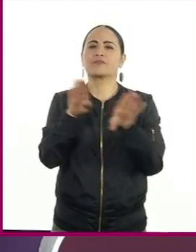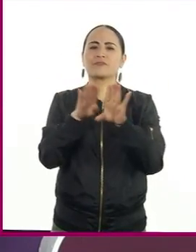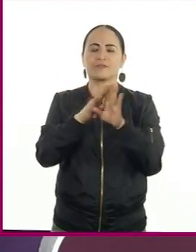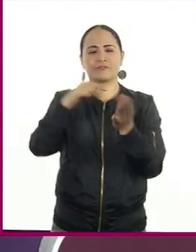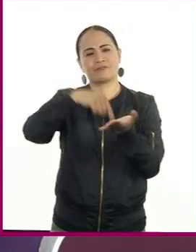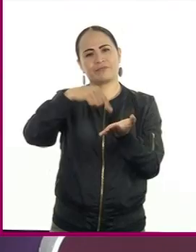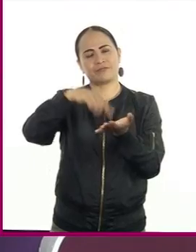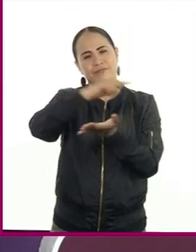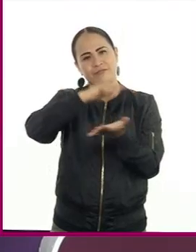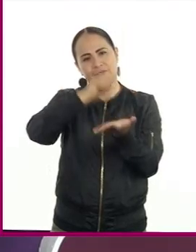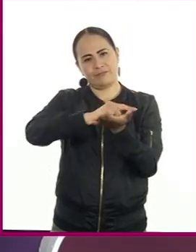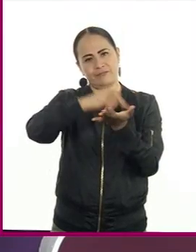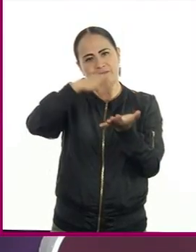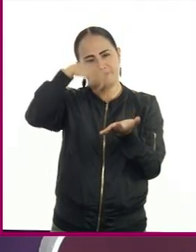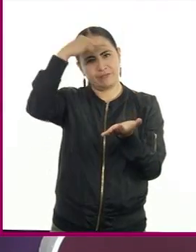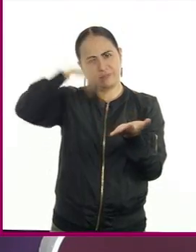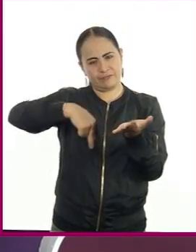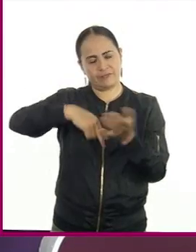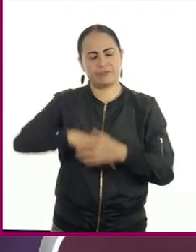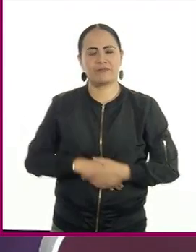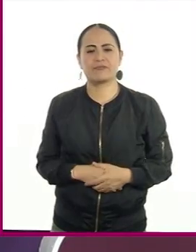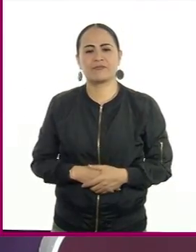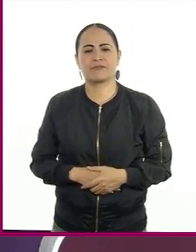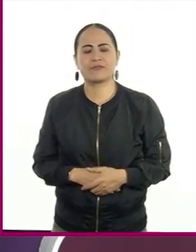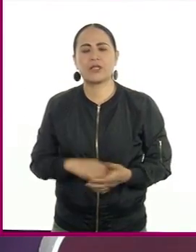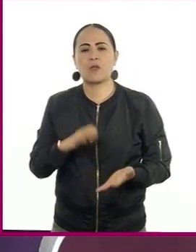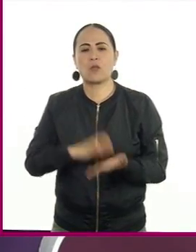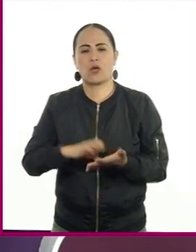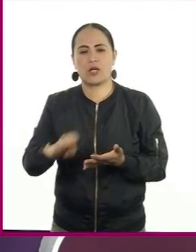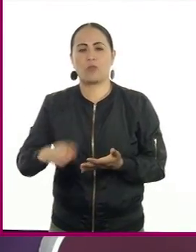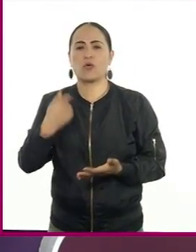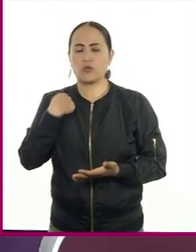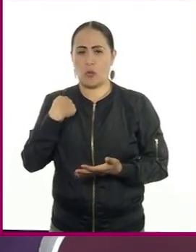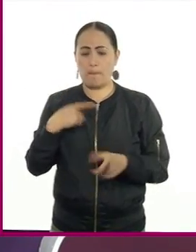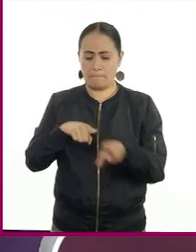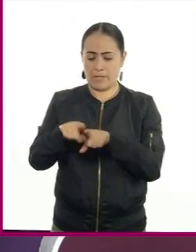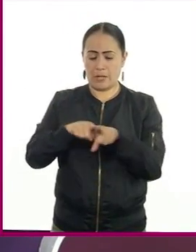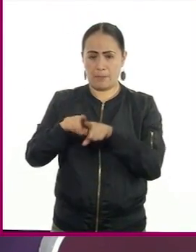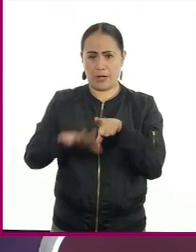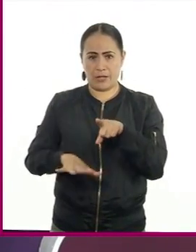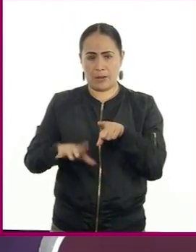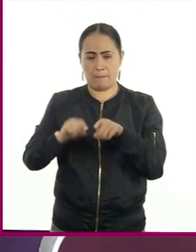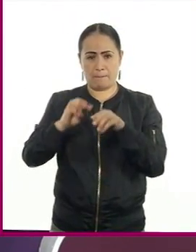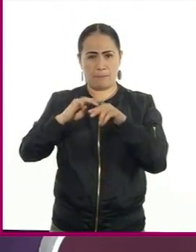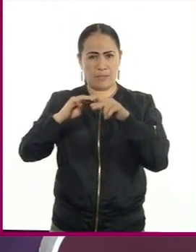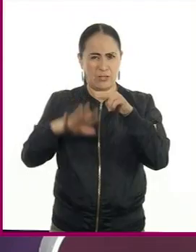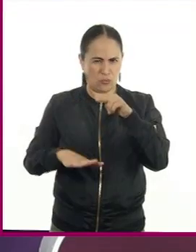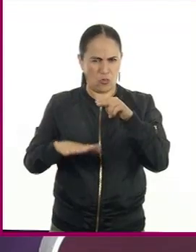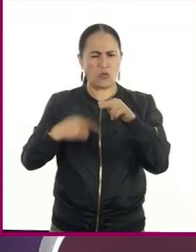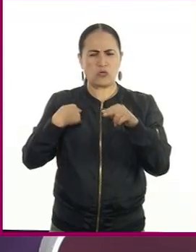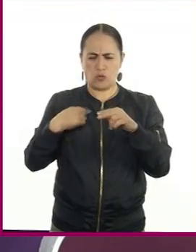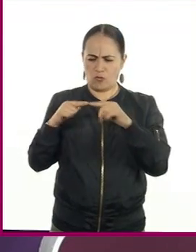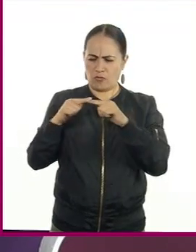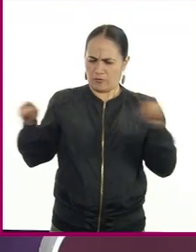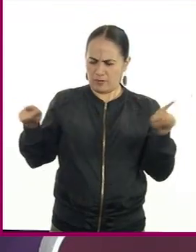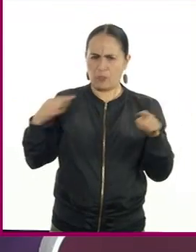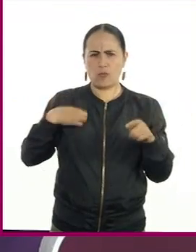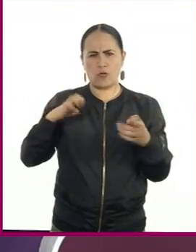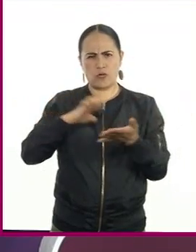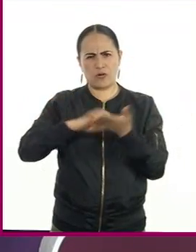país. Por ejemplo, soy diferente a mi hermana menor en cuanto a que tengo otra